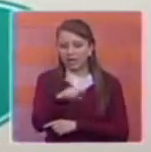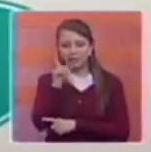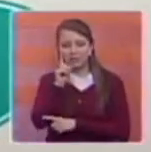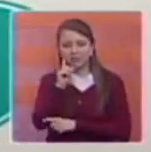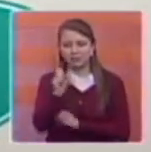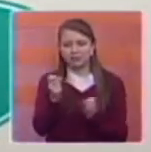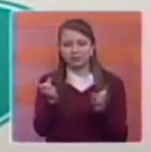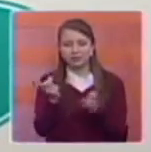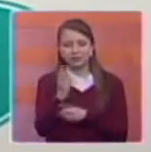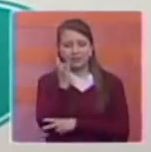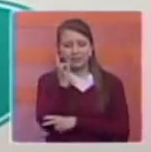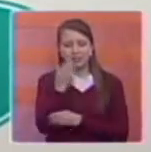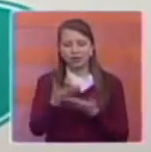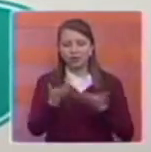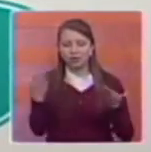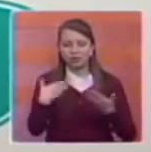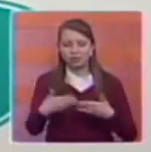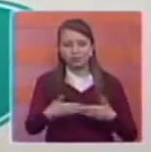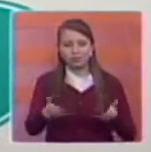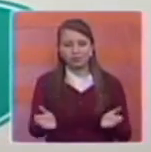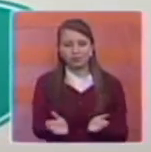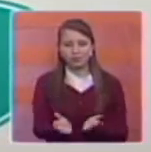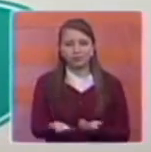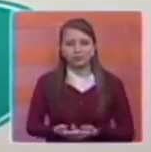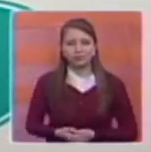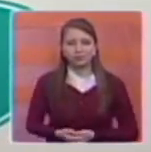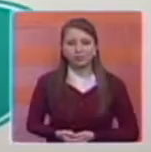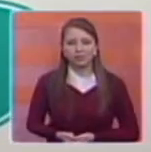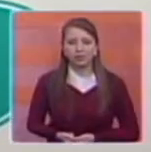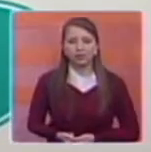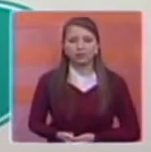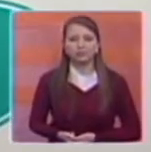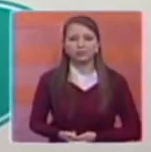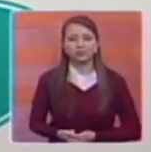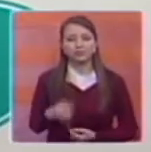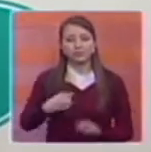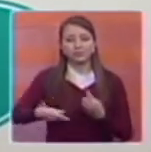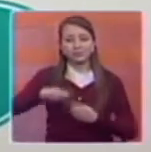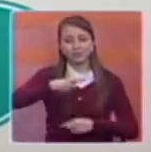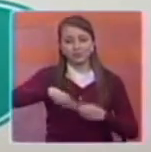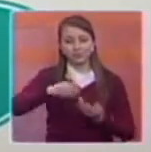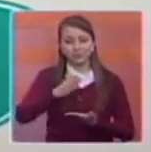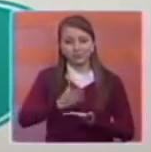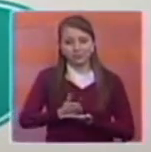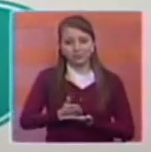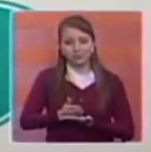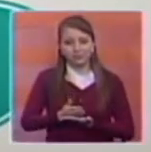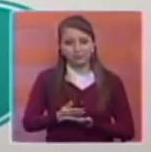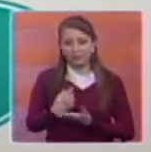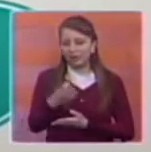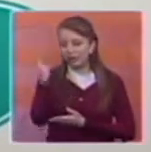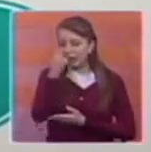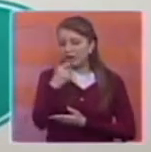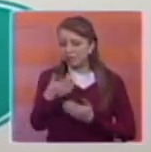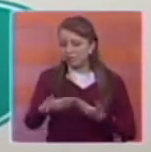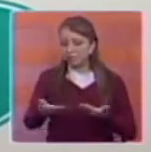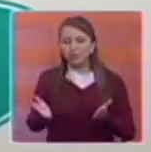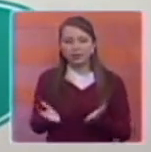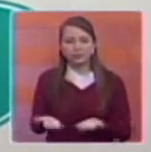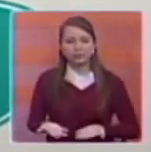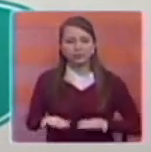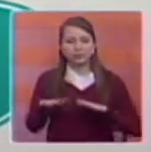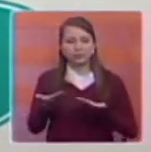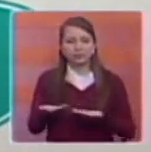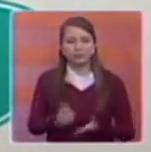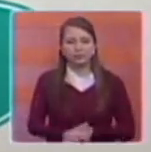rico para cualquier plato, ¿no? Nosotros vamos a ir a una pausita para yo buscar un platito. Quiero